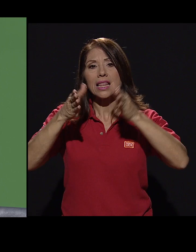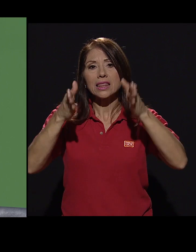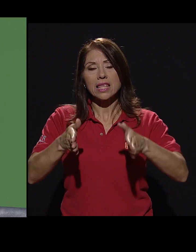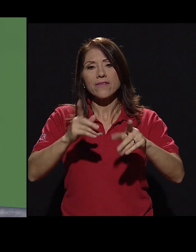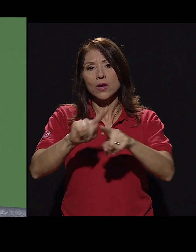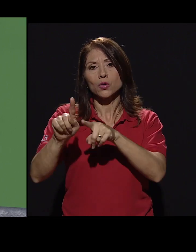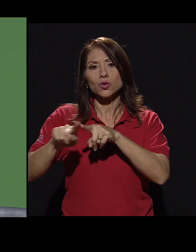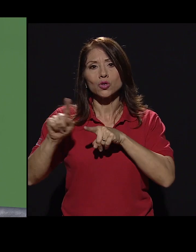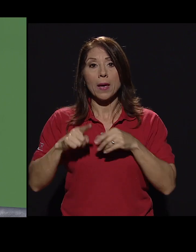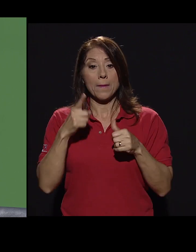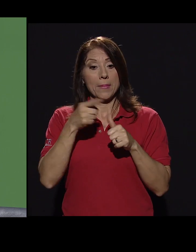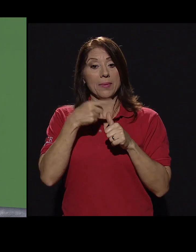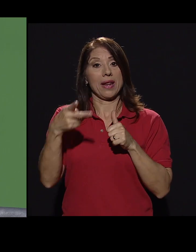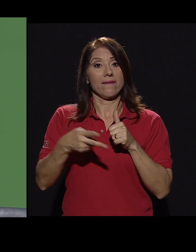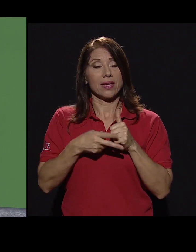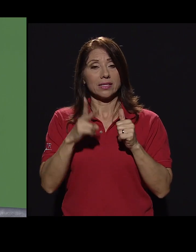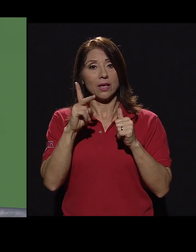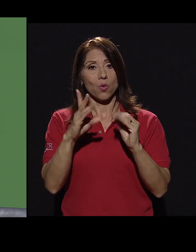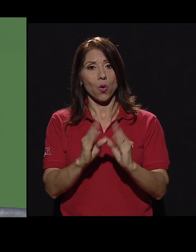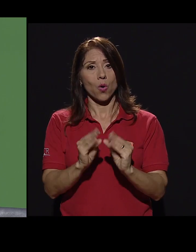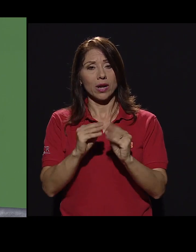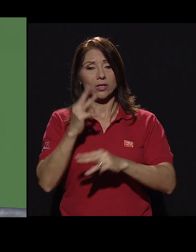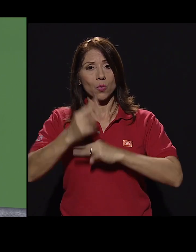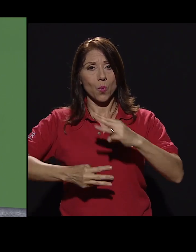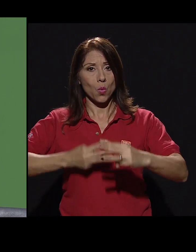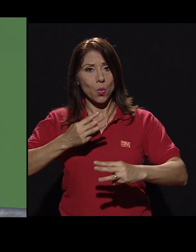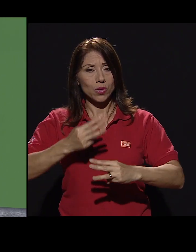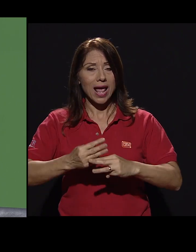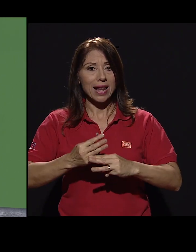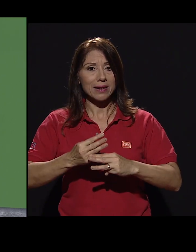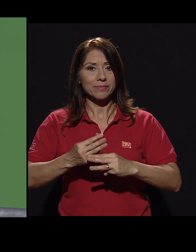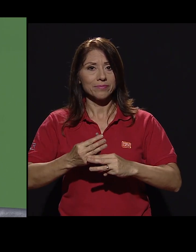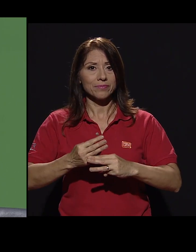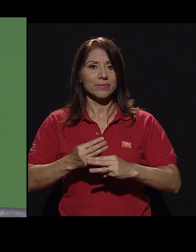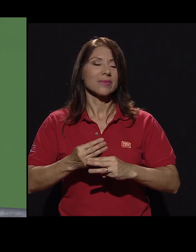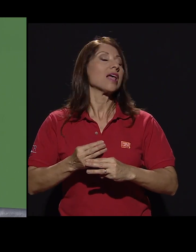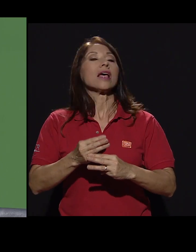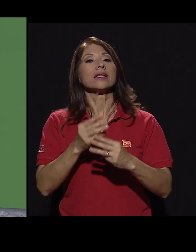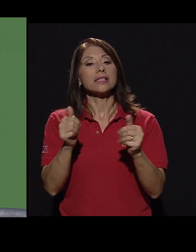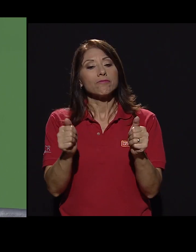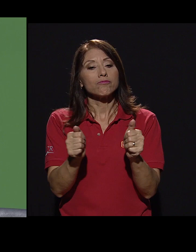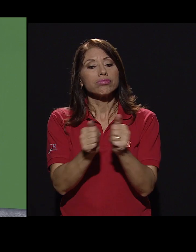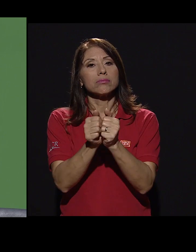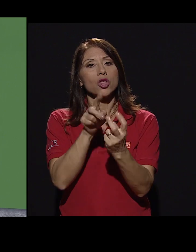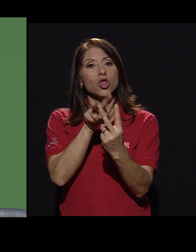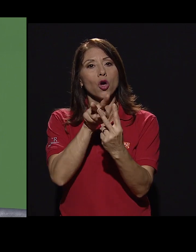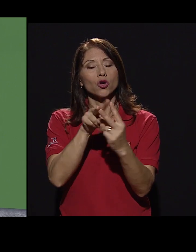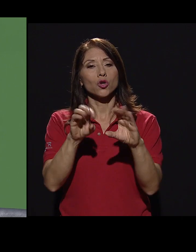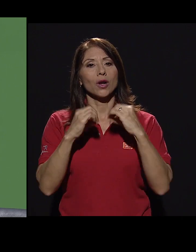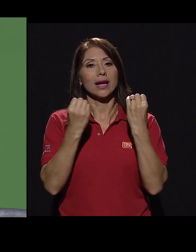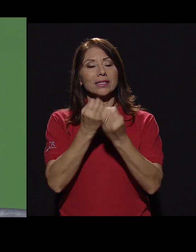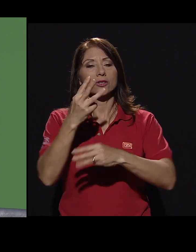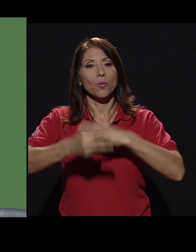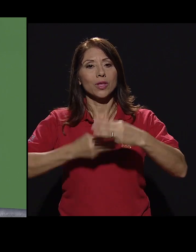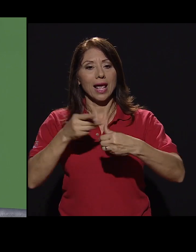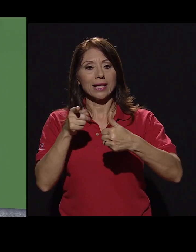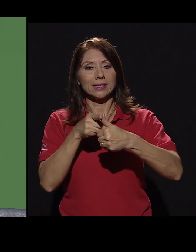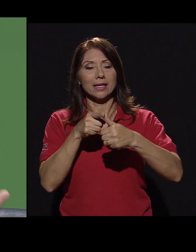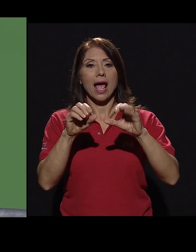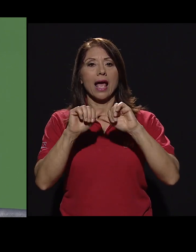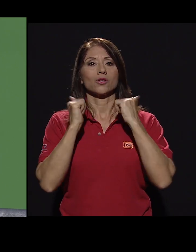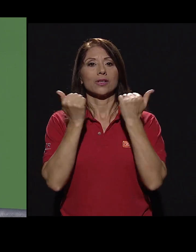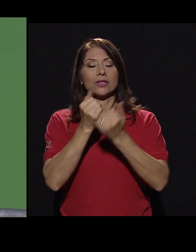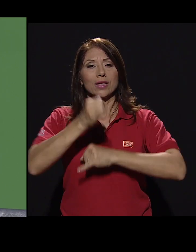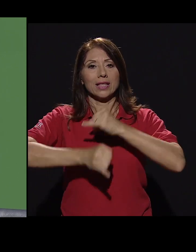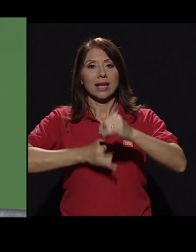congreso mundial Tengo que decirlo también Se unen dos A organizaciones mundiales Tanto La